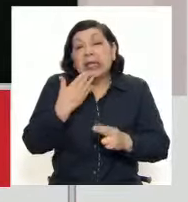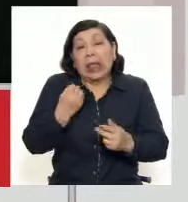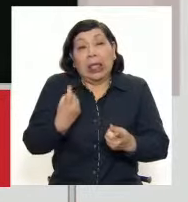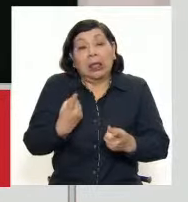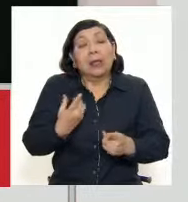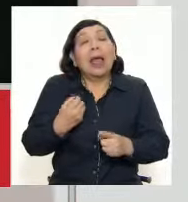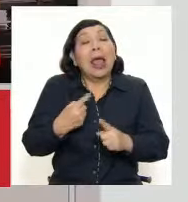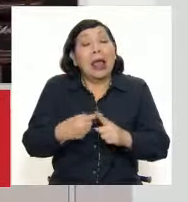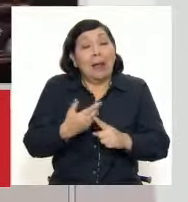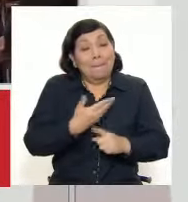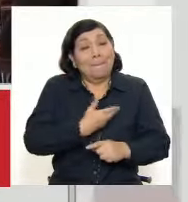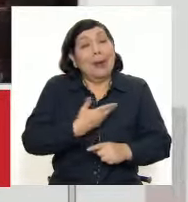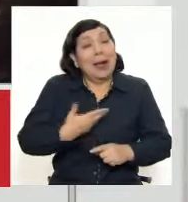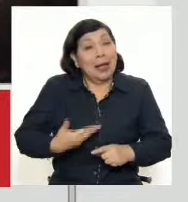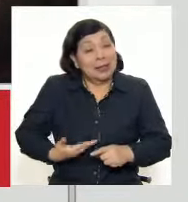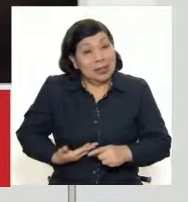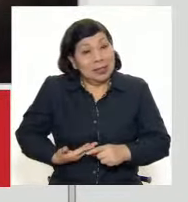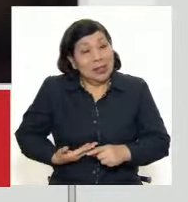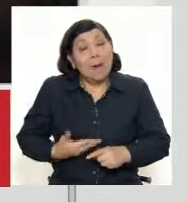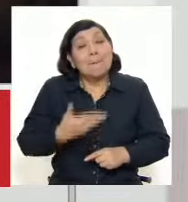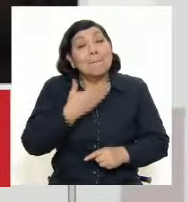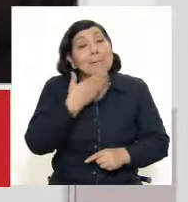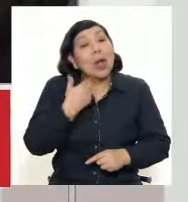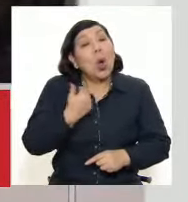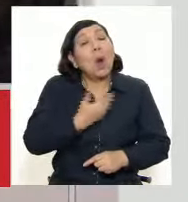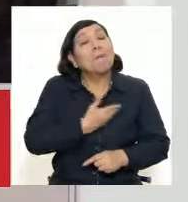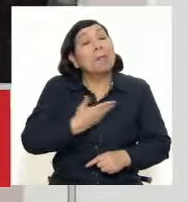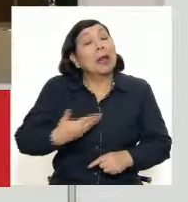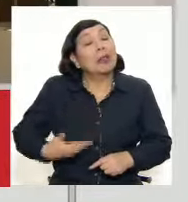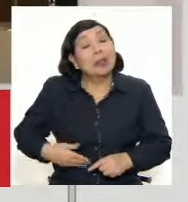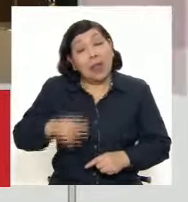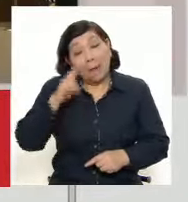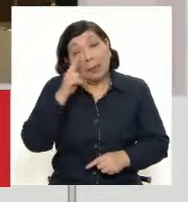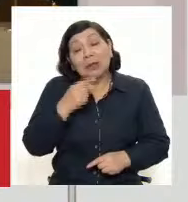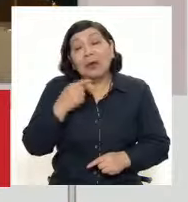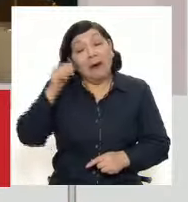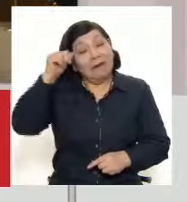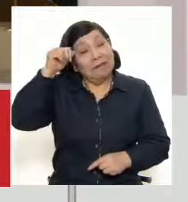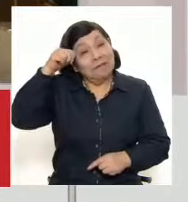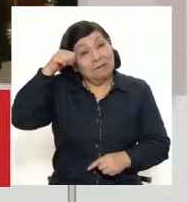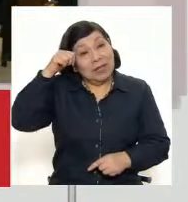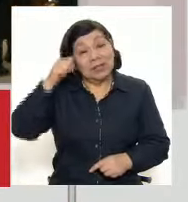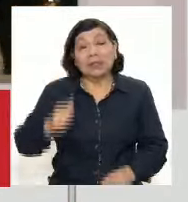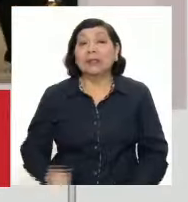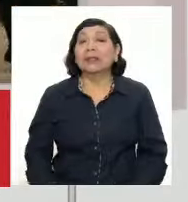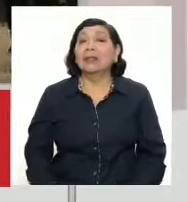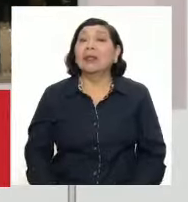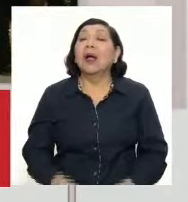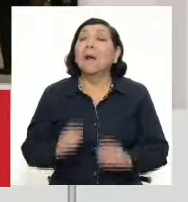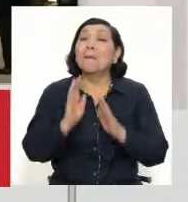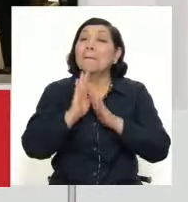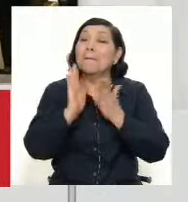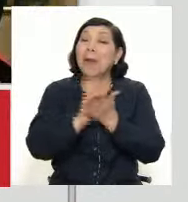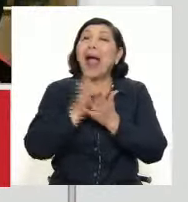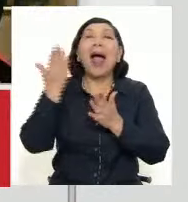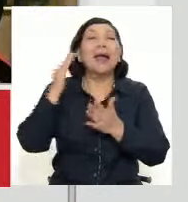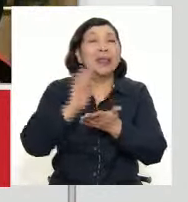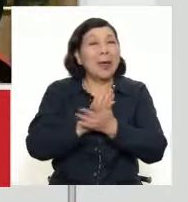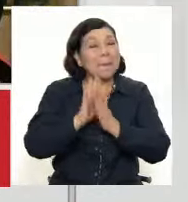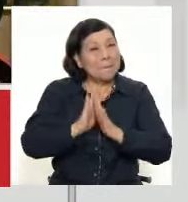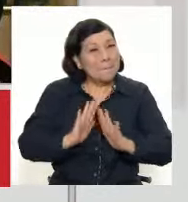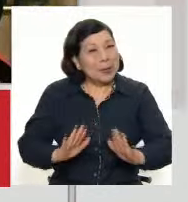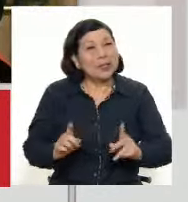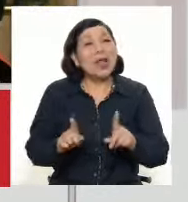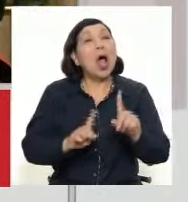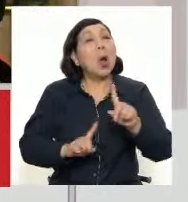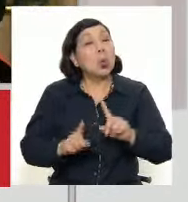un presidente, para algunos el mejor presidente del Perú, recordado por la pacificación del país.